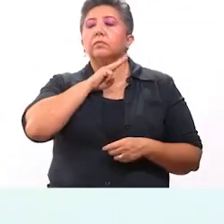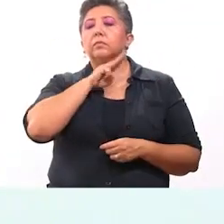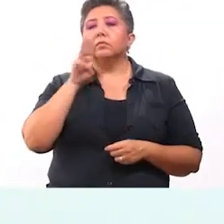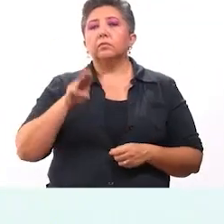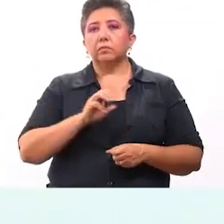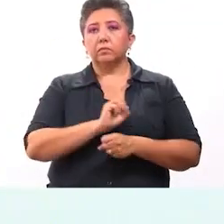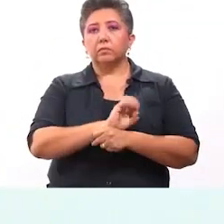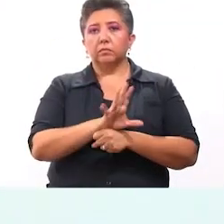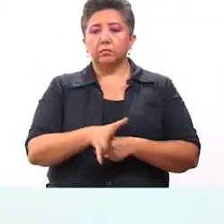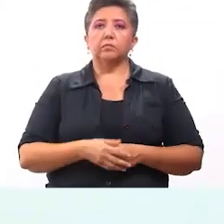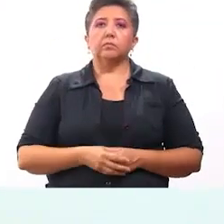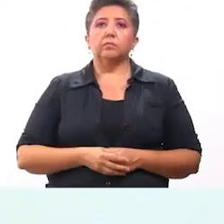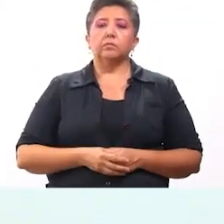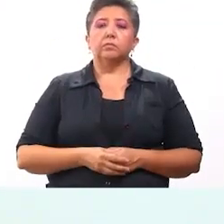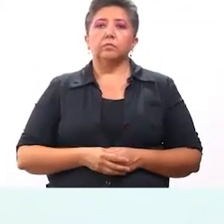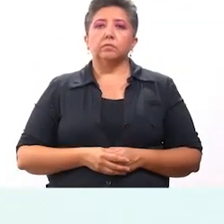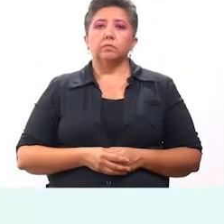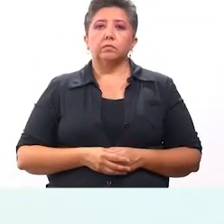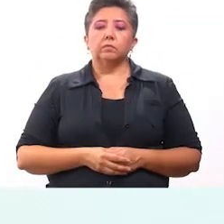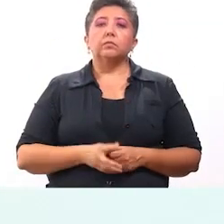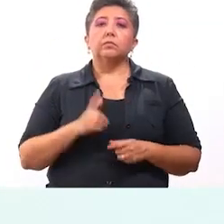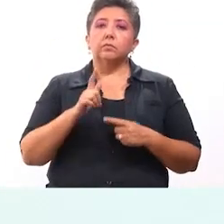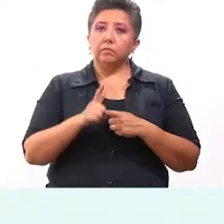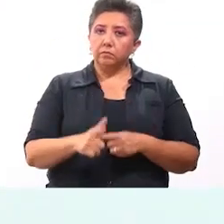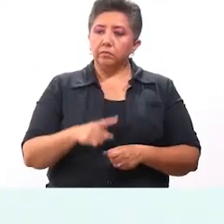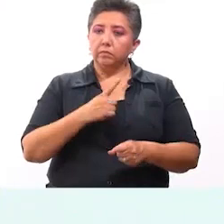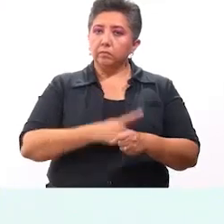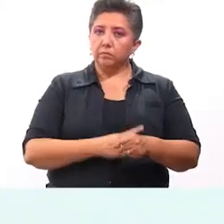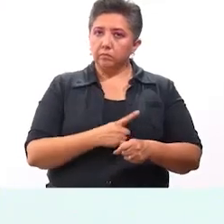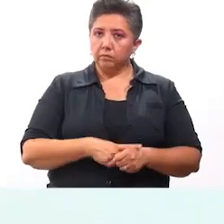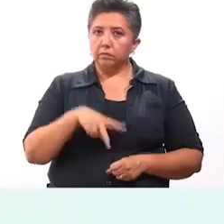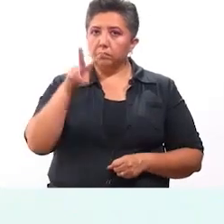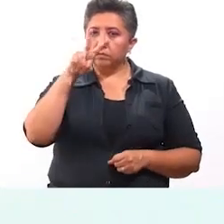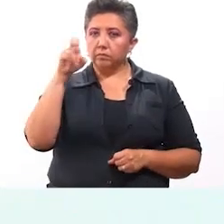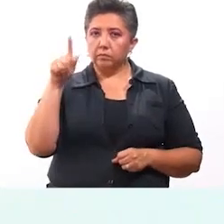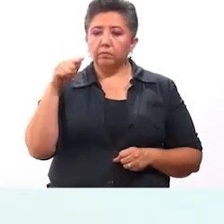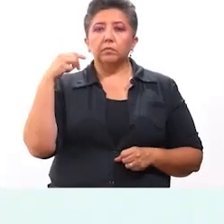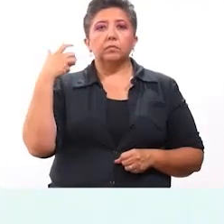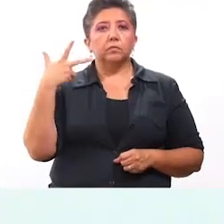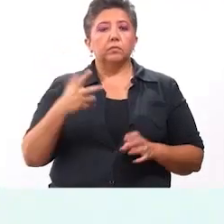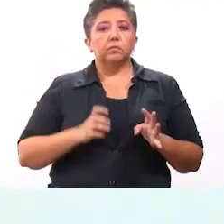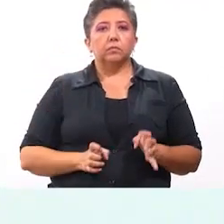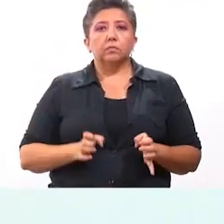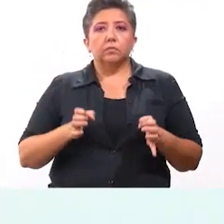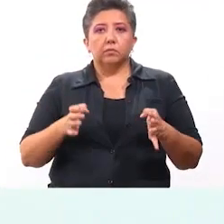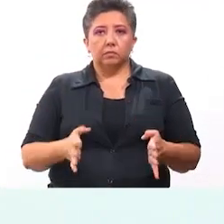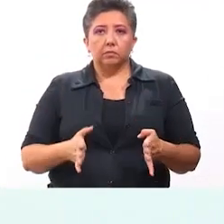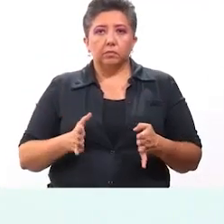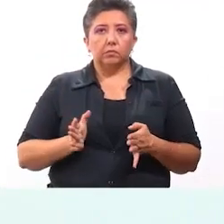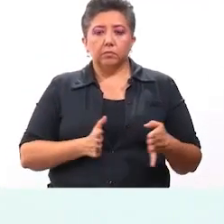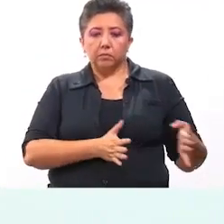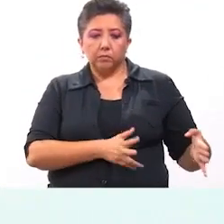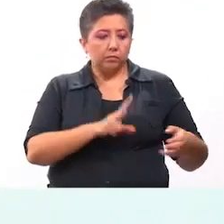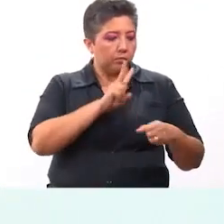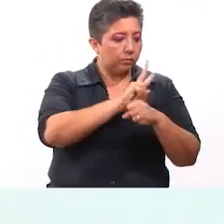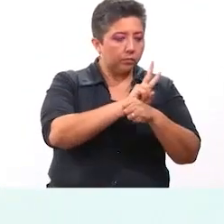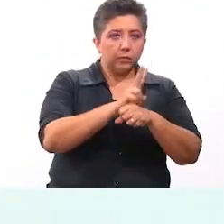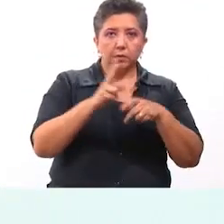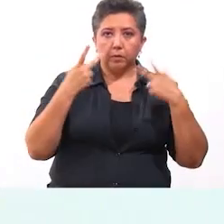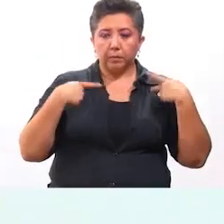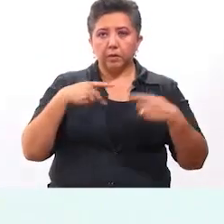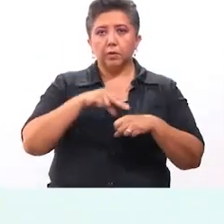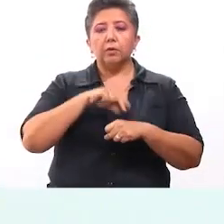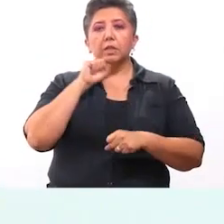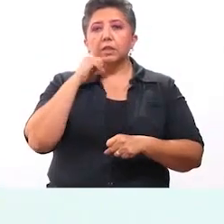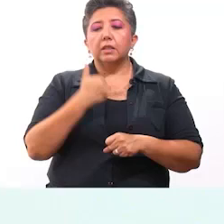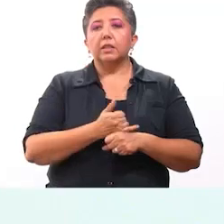fallecidas a causa del coronavirus. De los casos activos, 278 están estables, aislados y monitoreados por